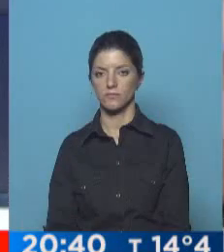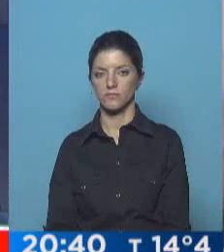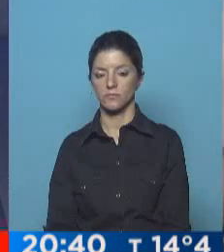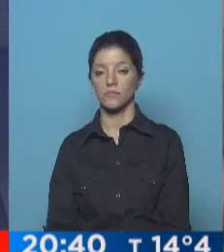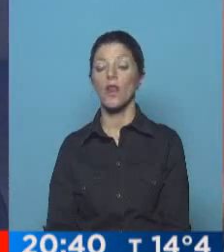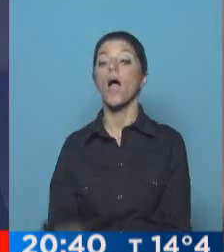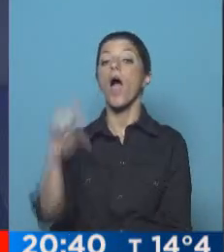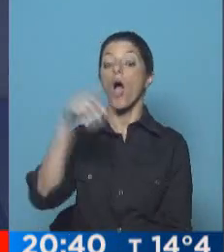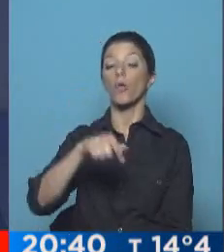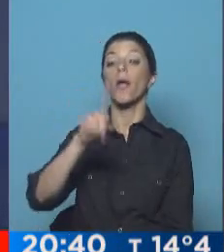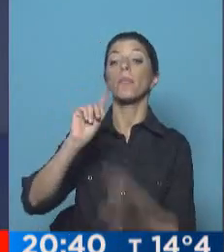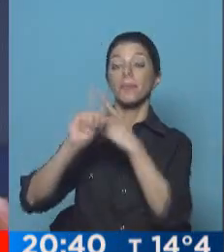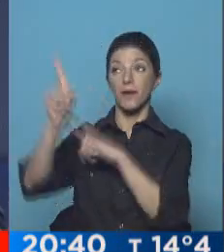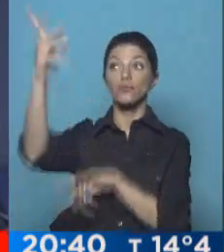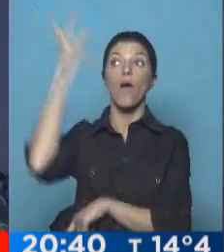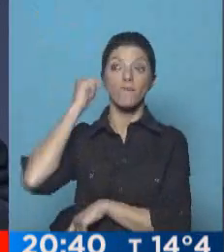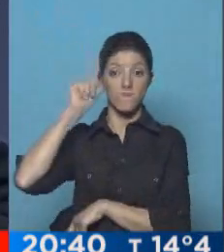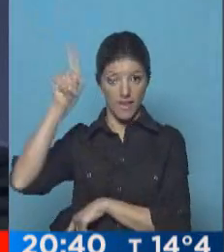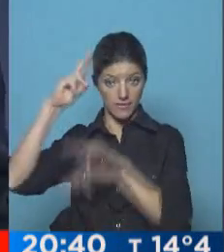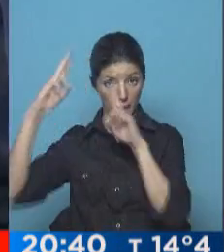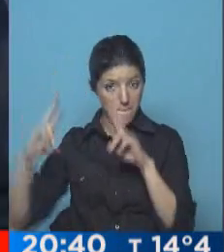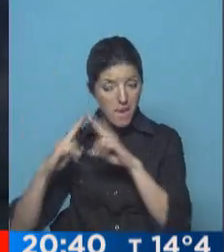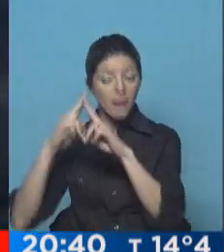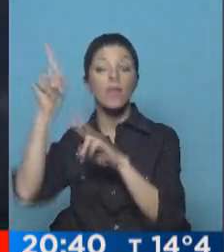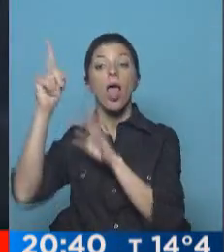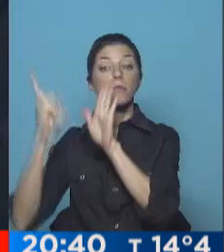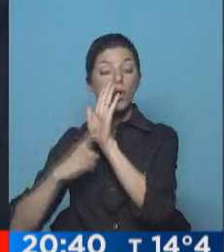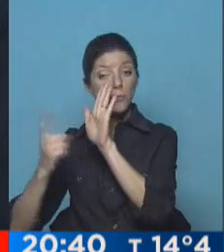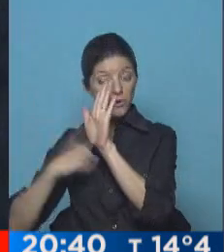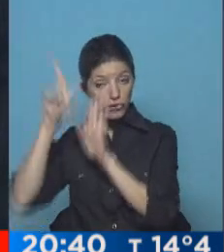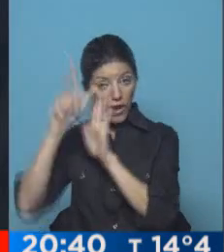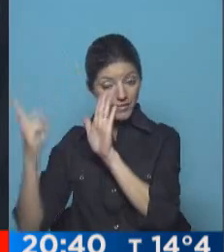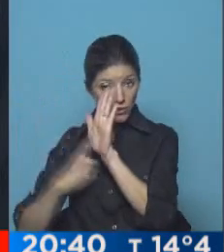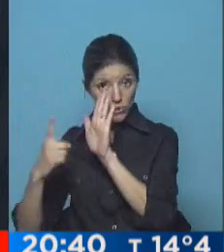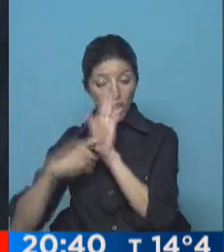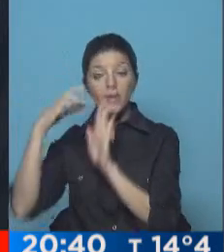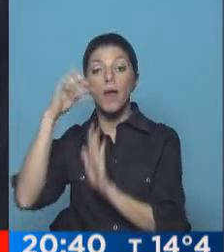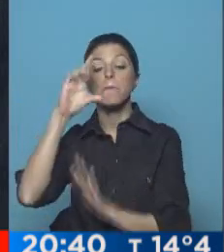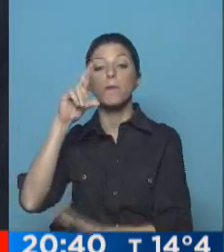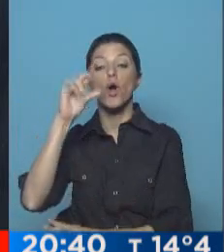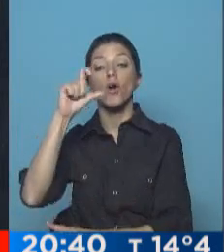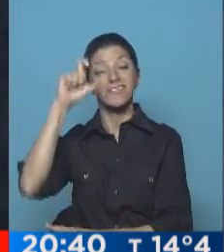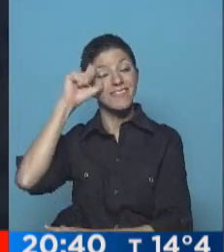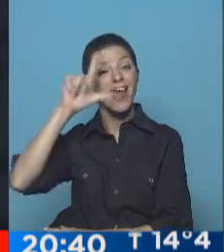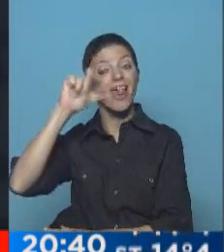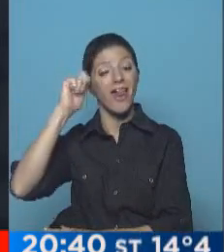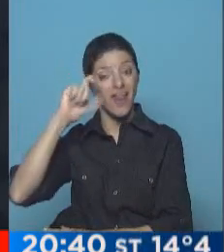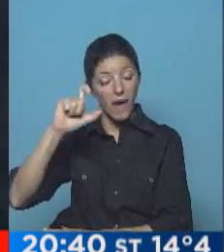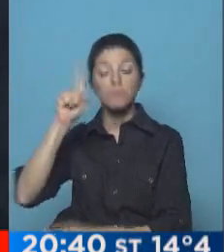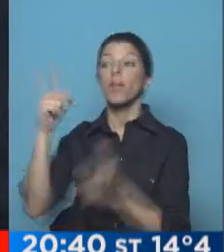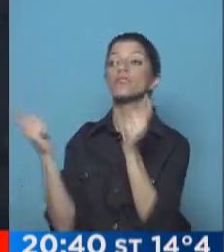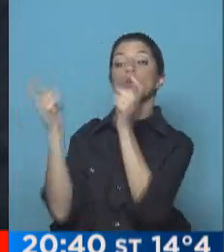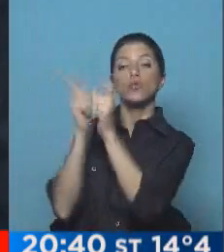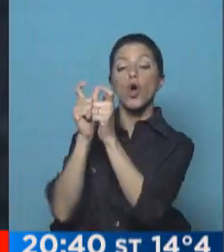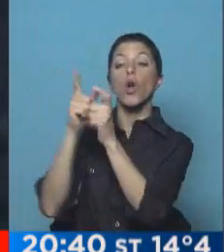Nos vamos a Francia, nos vamos a la ciudad de París. Allí el titular de la Procelac, Carlos Gonella, se reunió en las últimas horas con legisladores franceses. Les